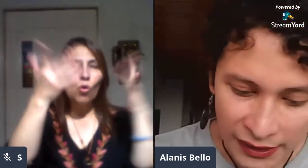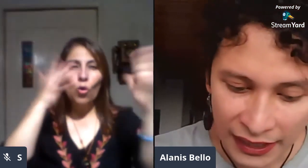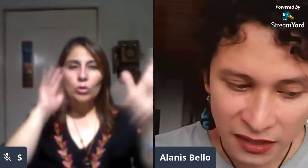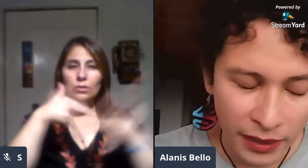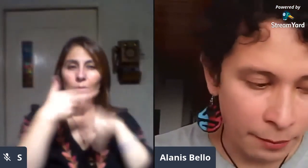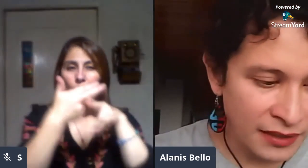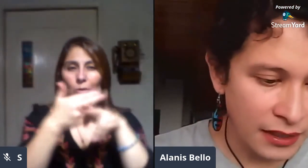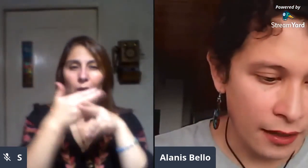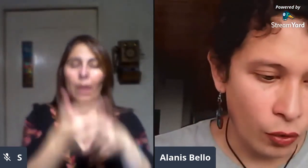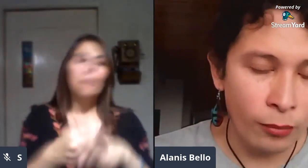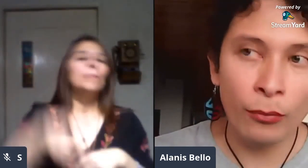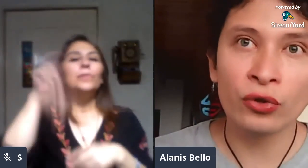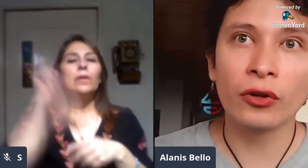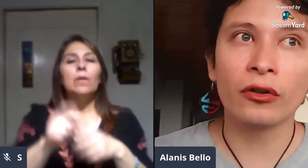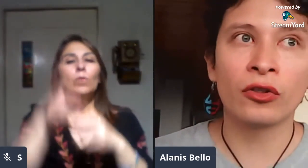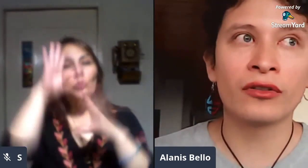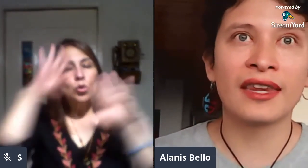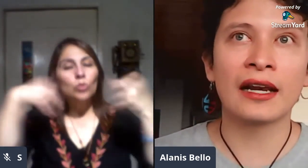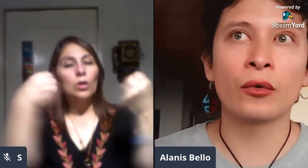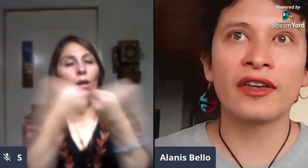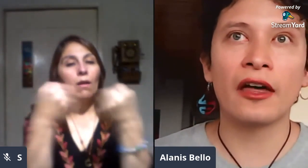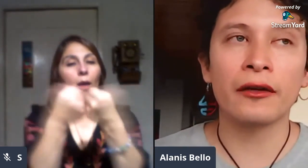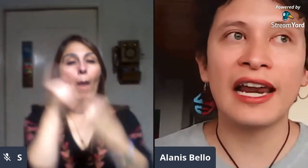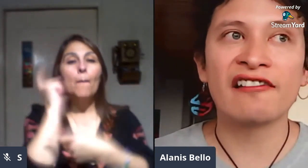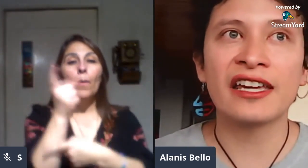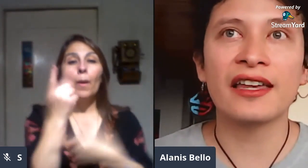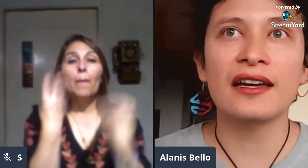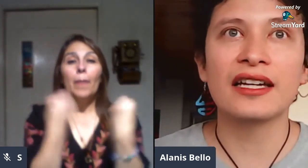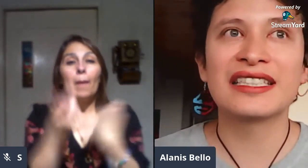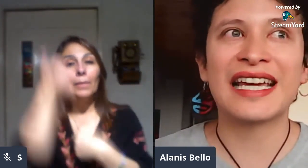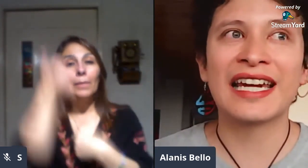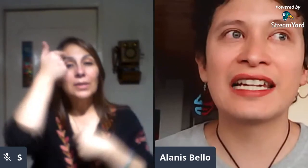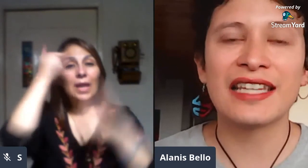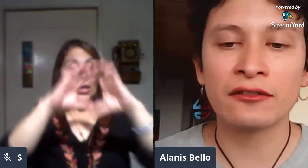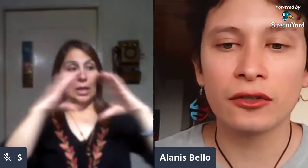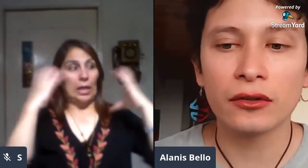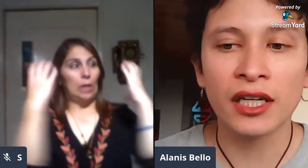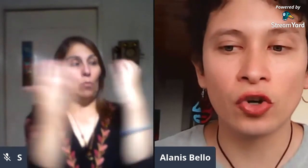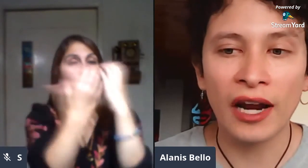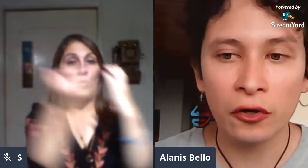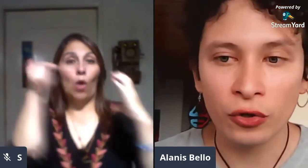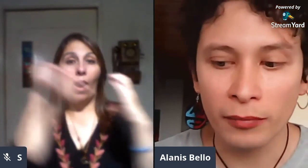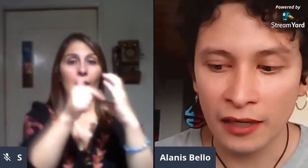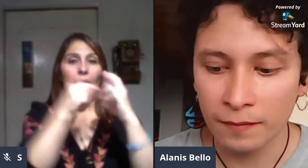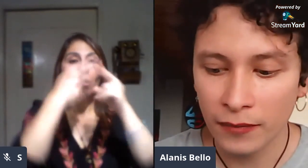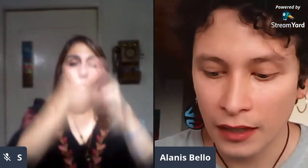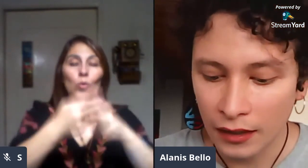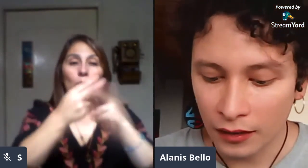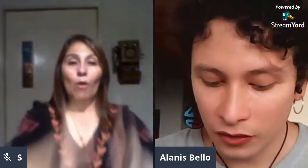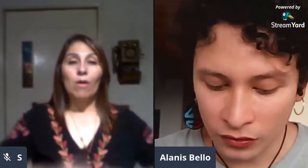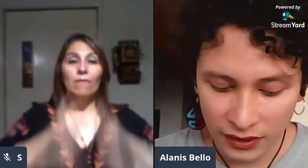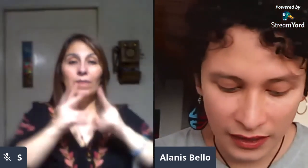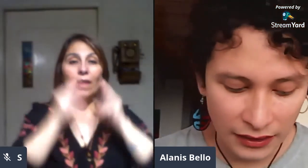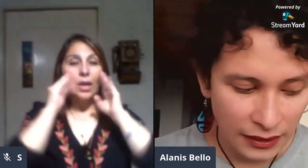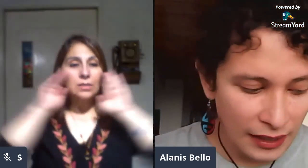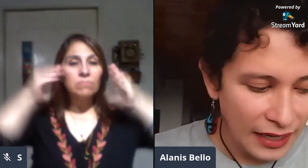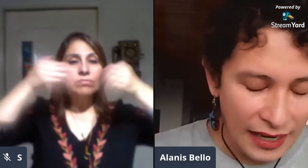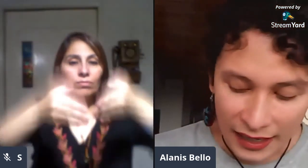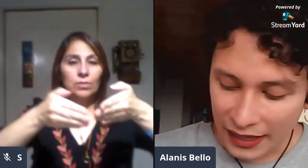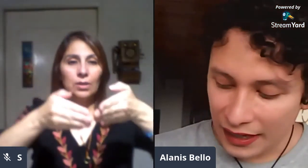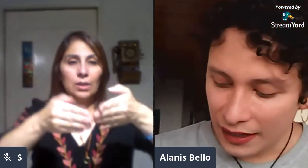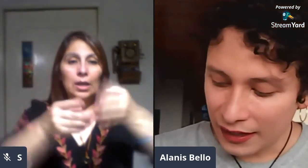alianzas políticas para pensar un mundo donde el cuidado de la vida esté en el centro y no la economía.